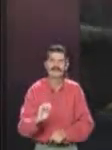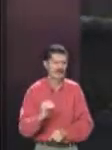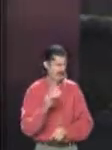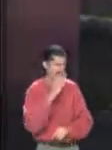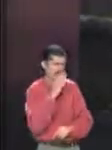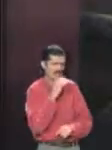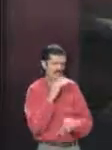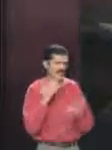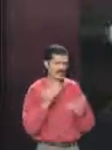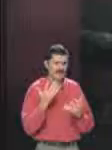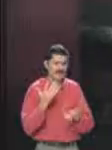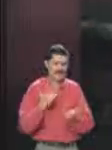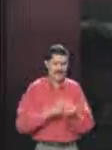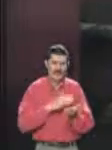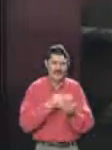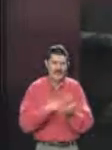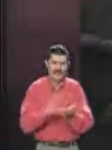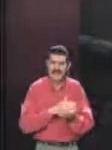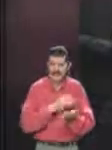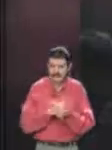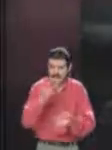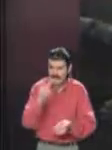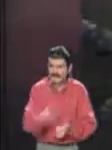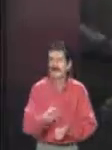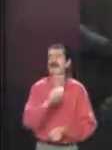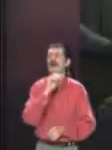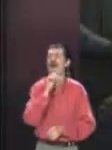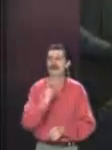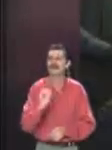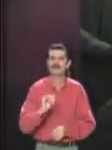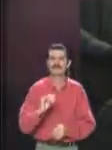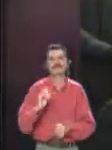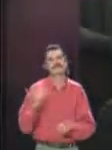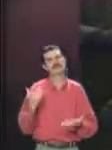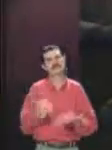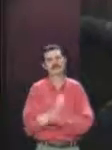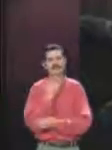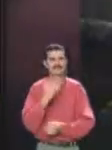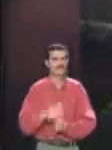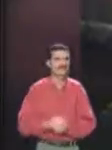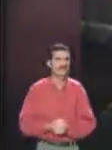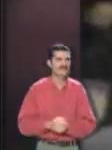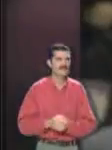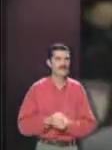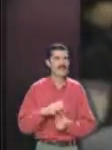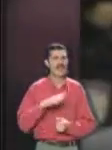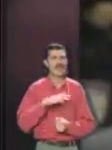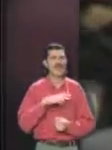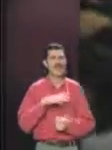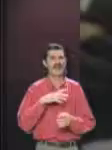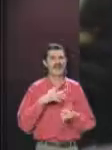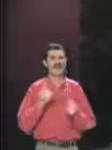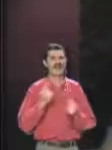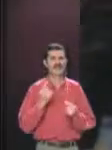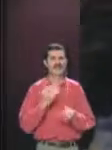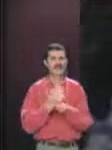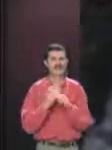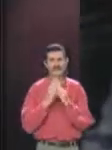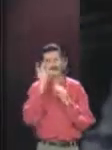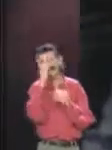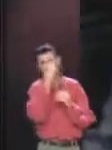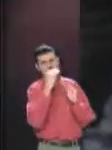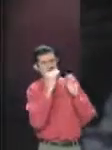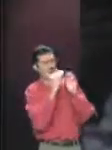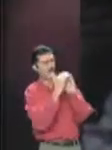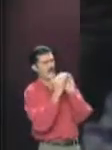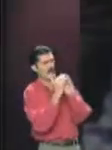Ajá. Ya no podríamos hacer la mermelada, ¿verdad? Ajá. Chihuahua. ¡Ay, pero qué hermosa está